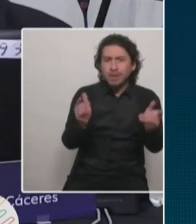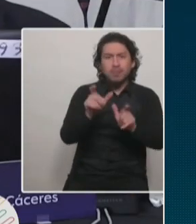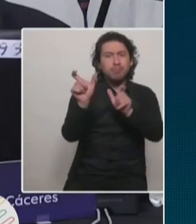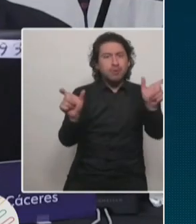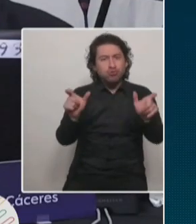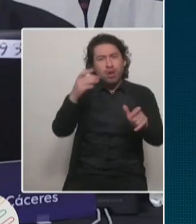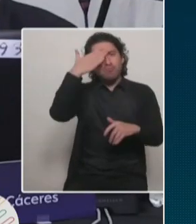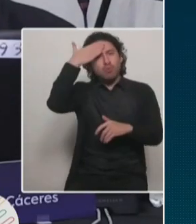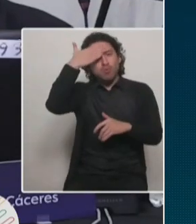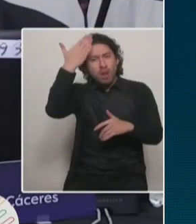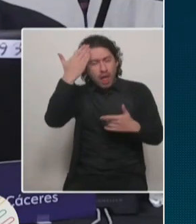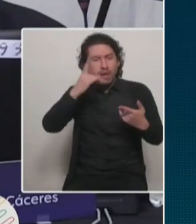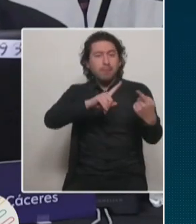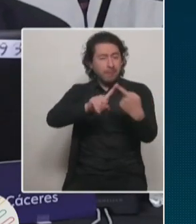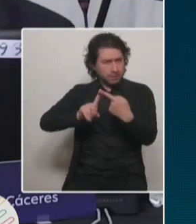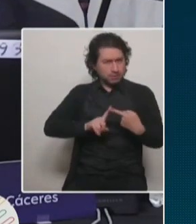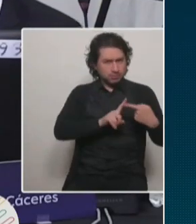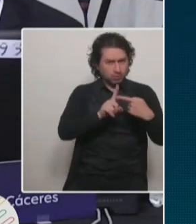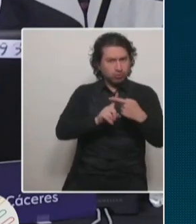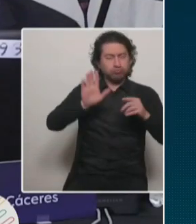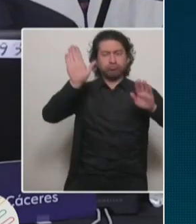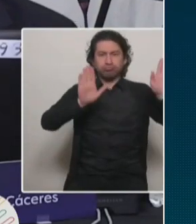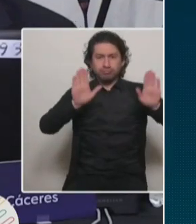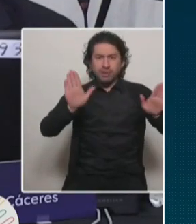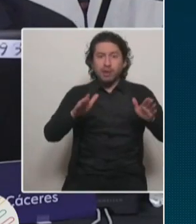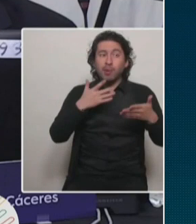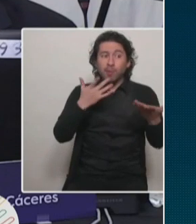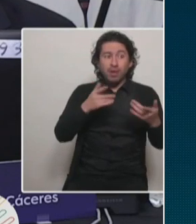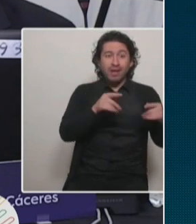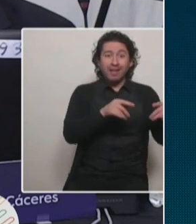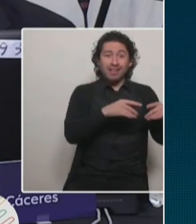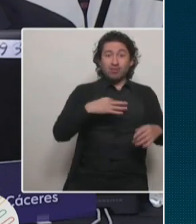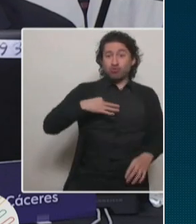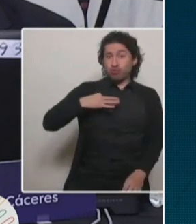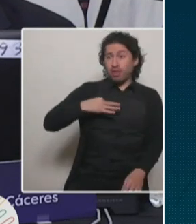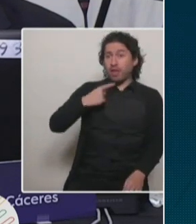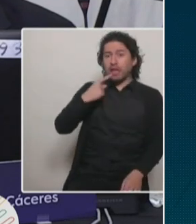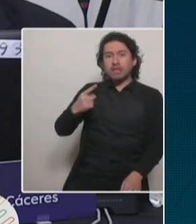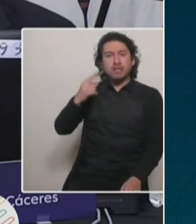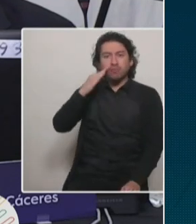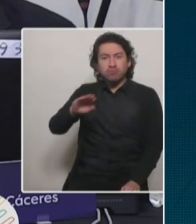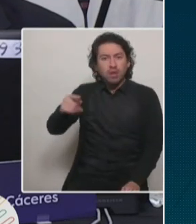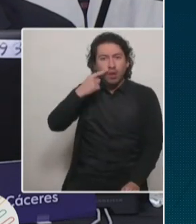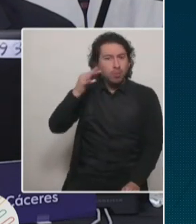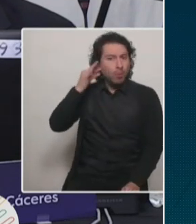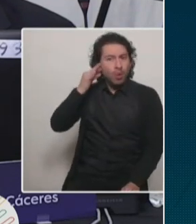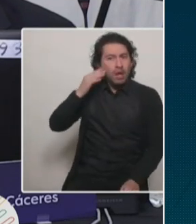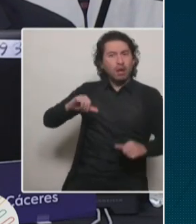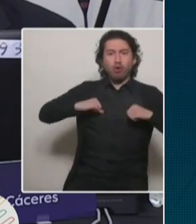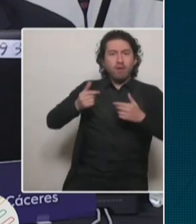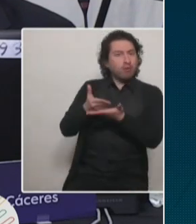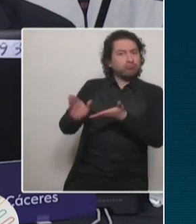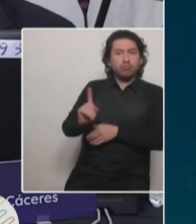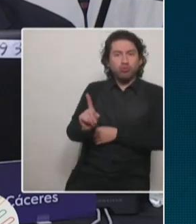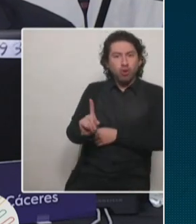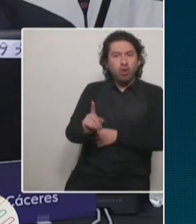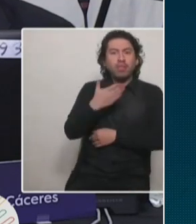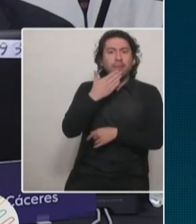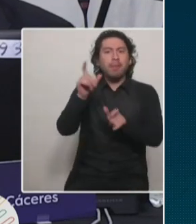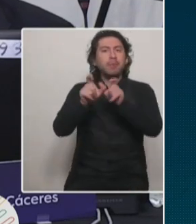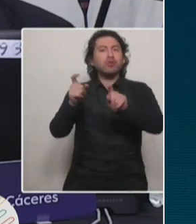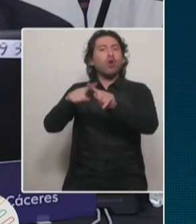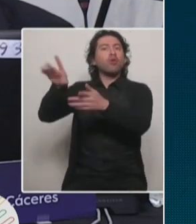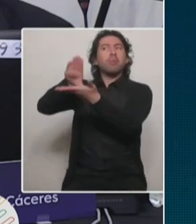de un gran manejo de la relatora pero después inmediatamente al día siguiente yo recuerdo cuando vecina se